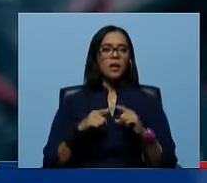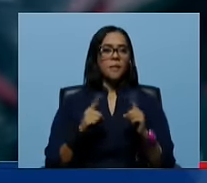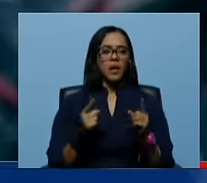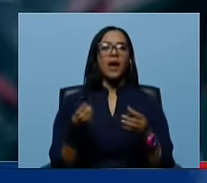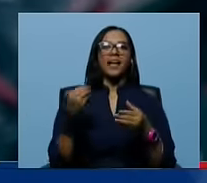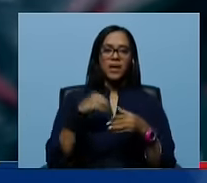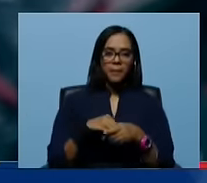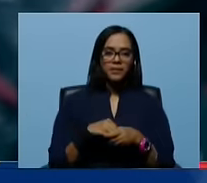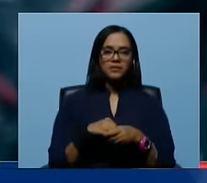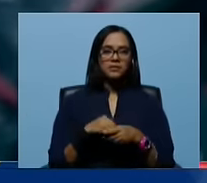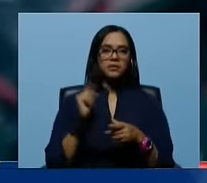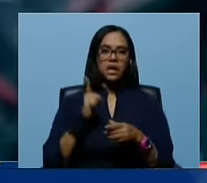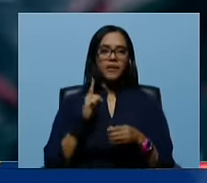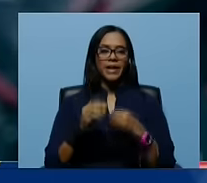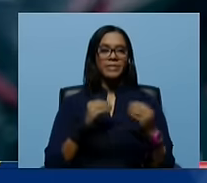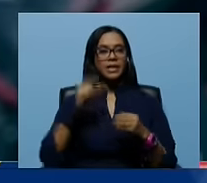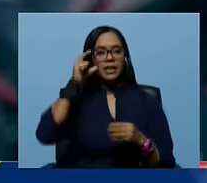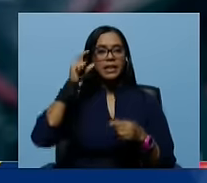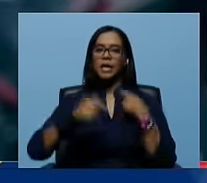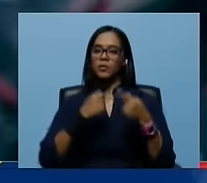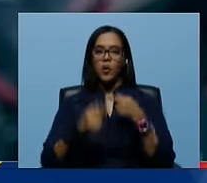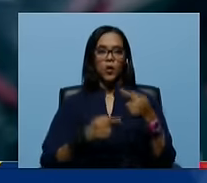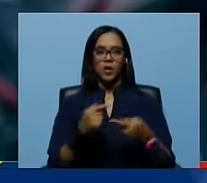de las operaciones, debería ser el día a día.